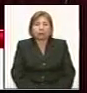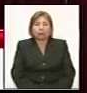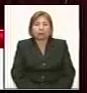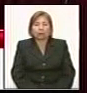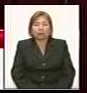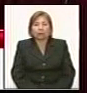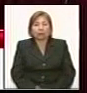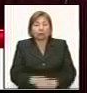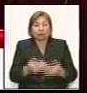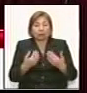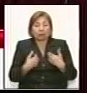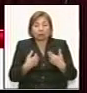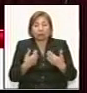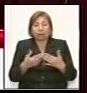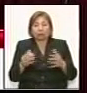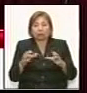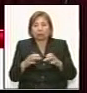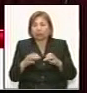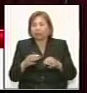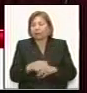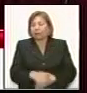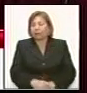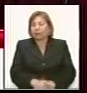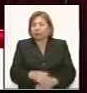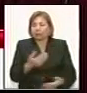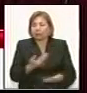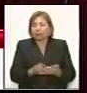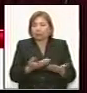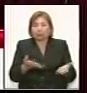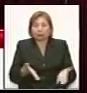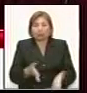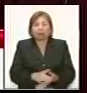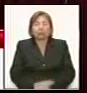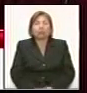los tiene cualquier congresista para llegar acá,